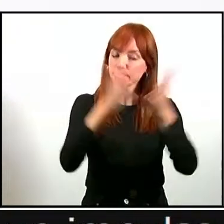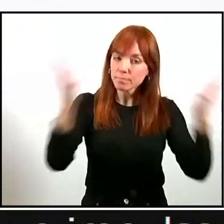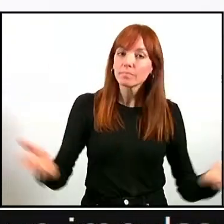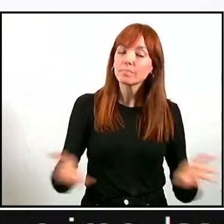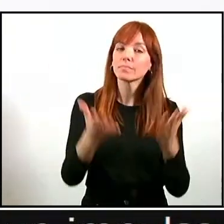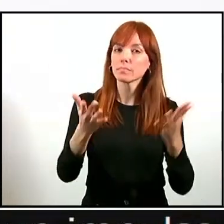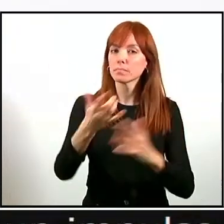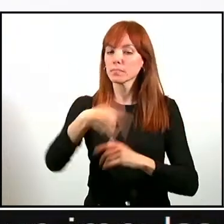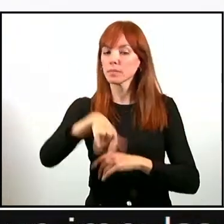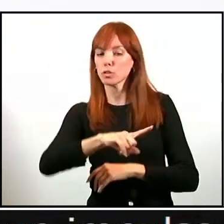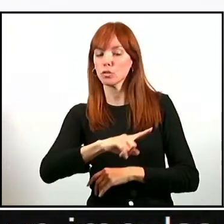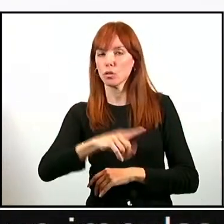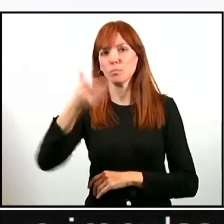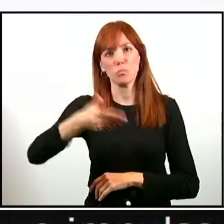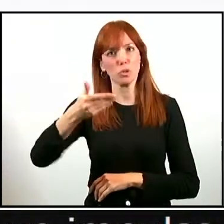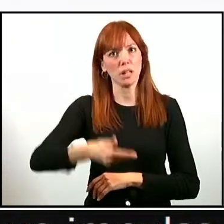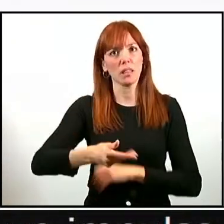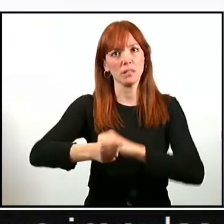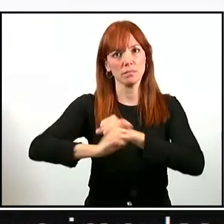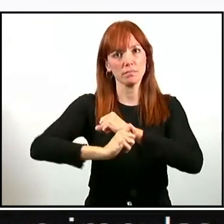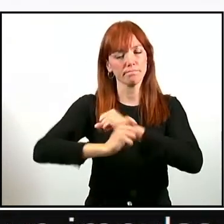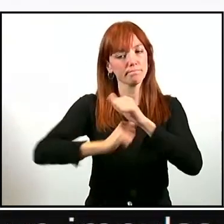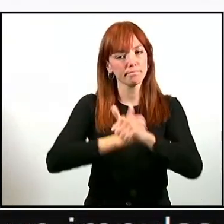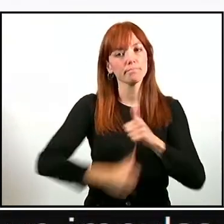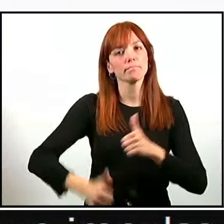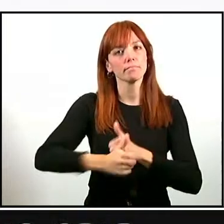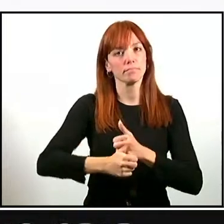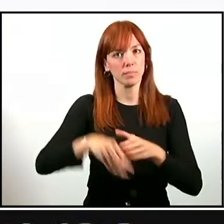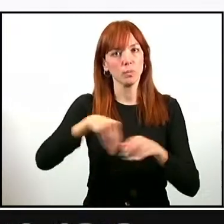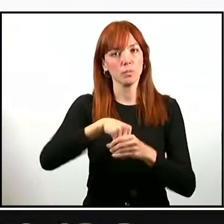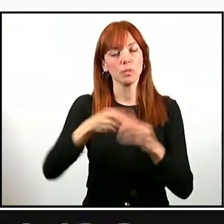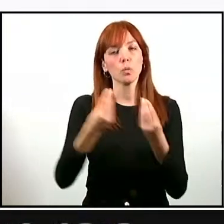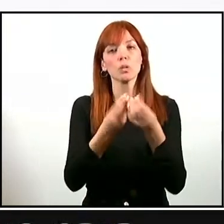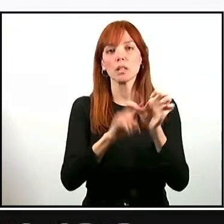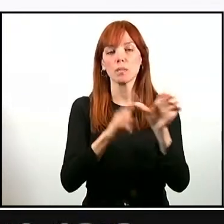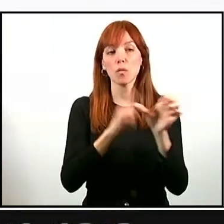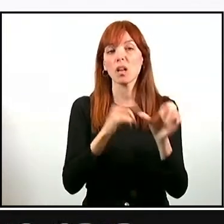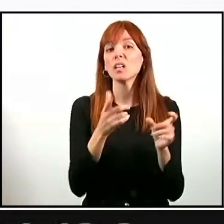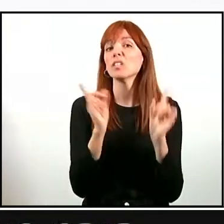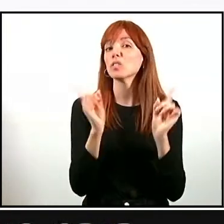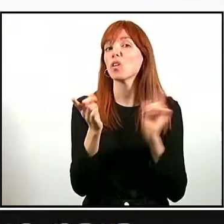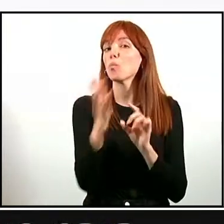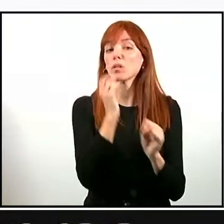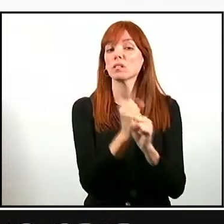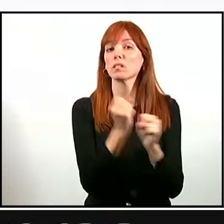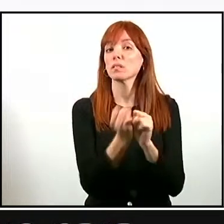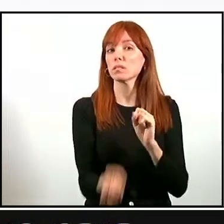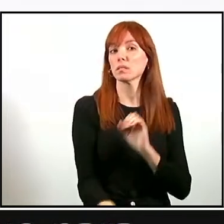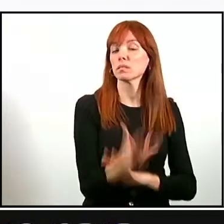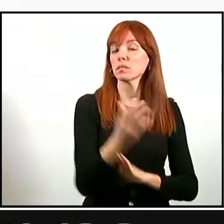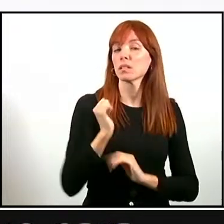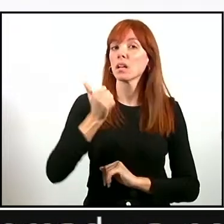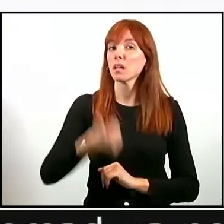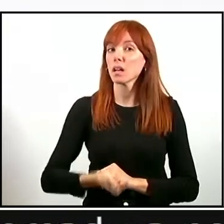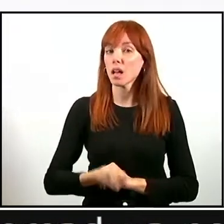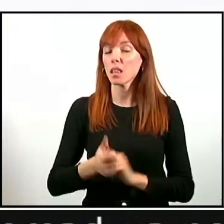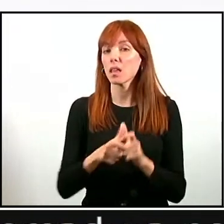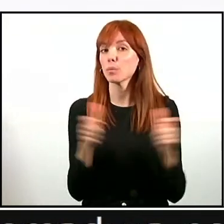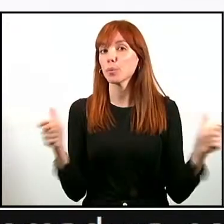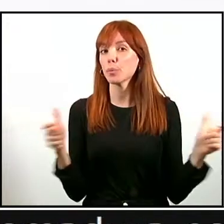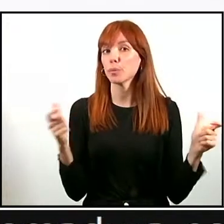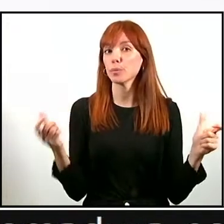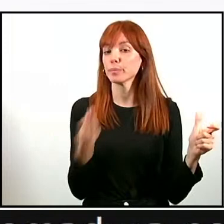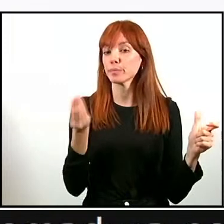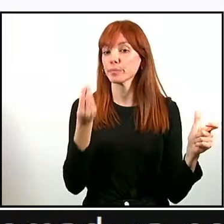nosotros es estratégico, para la Junta de Extremadura, no solamente por la generación de empleo y riqueza